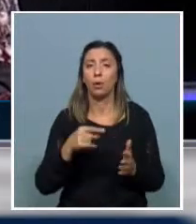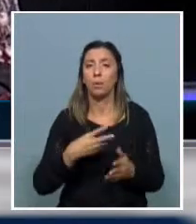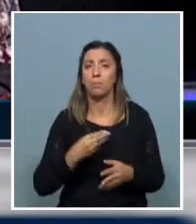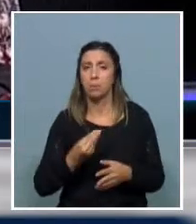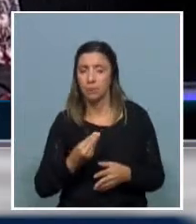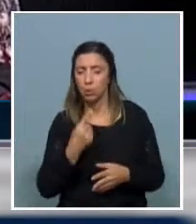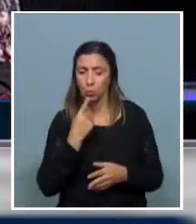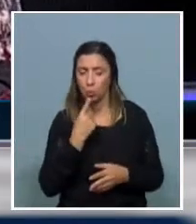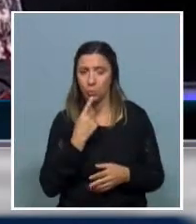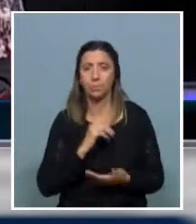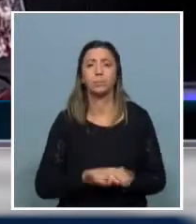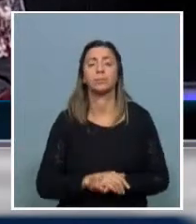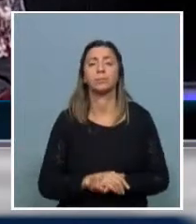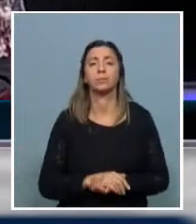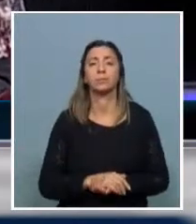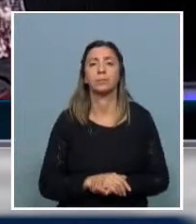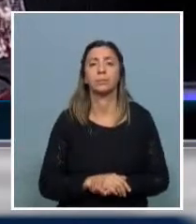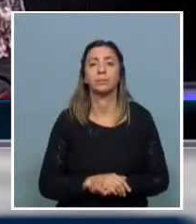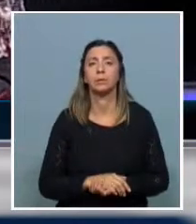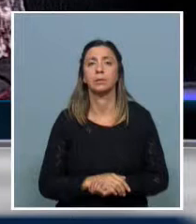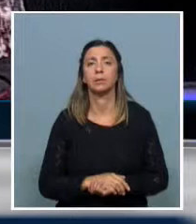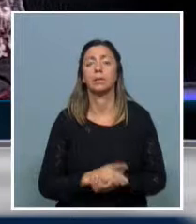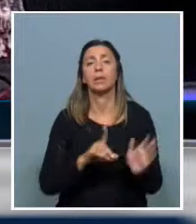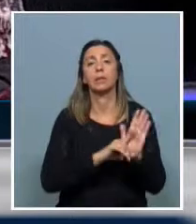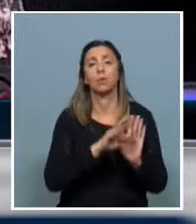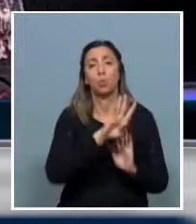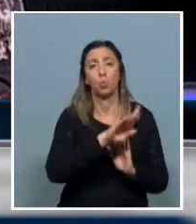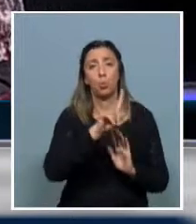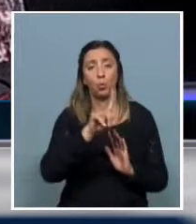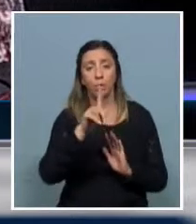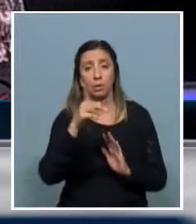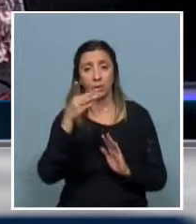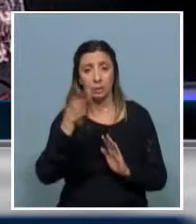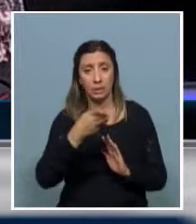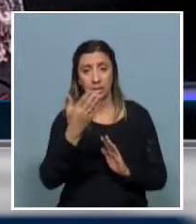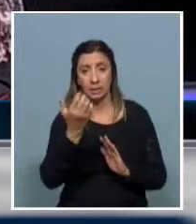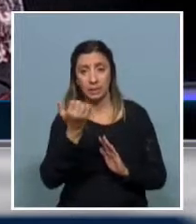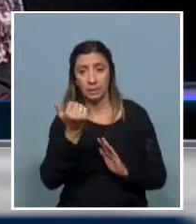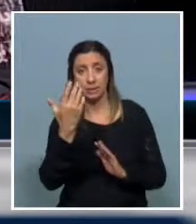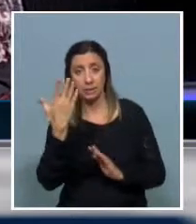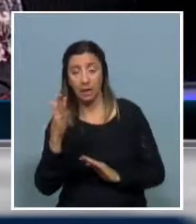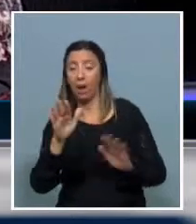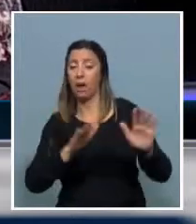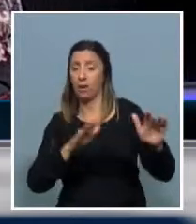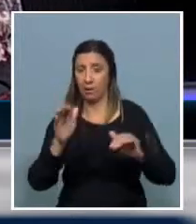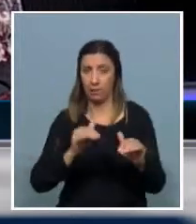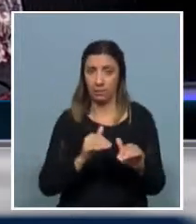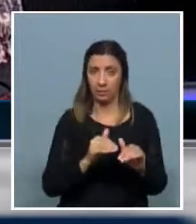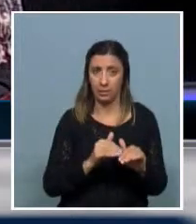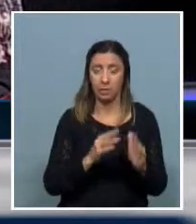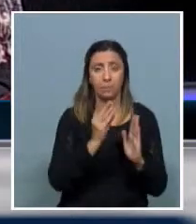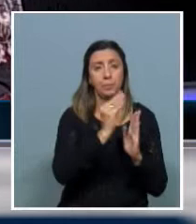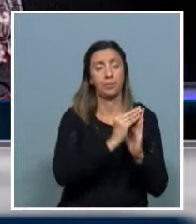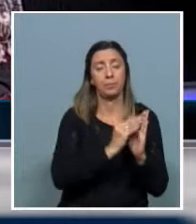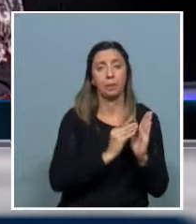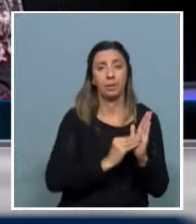miedo e incertidumbre. Por el decreto 4165 se convoca a